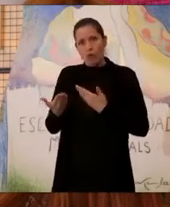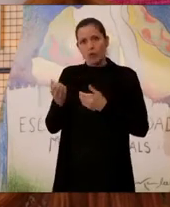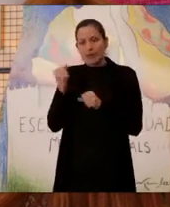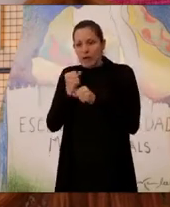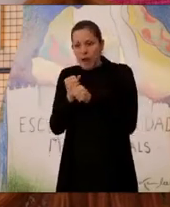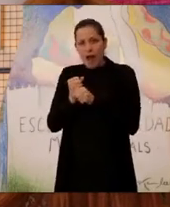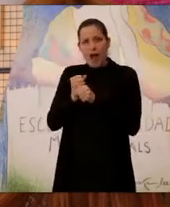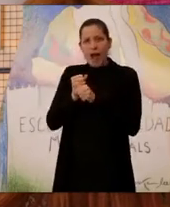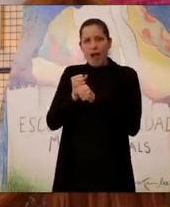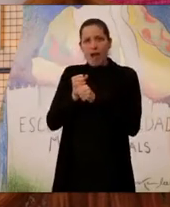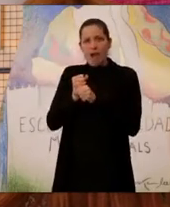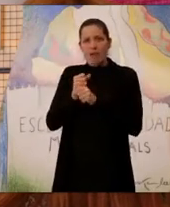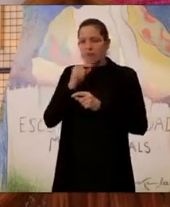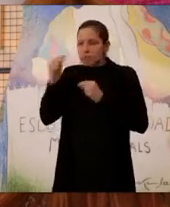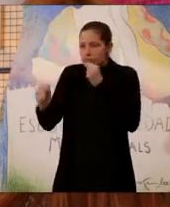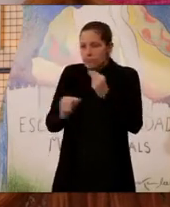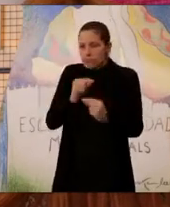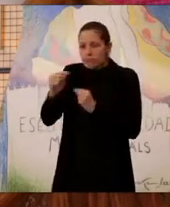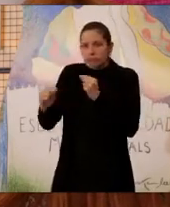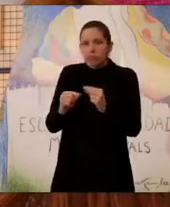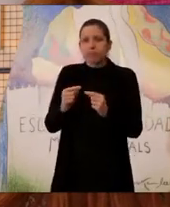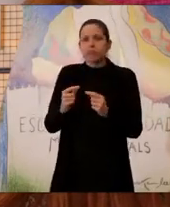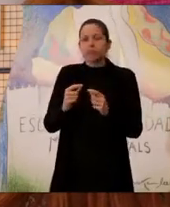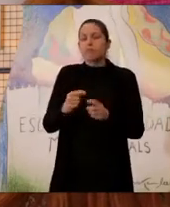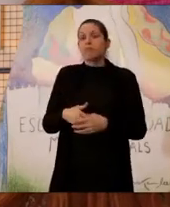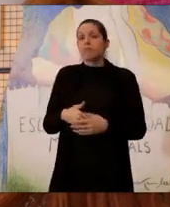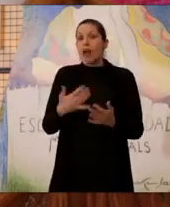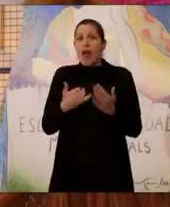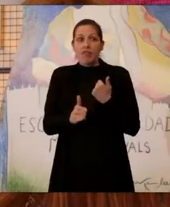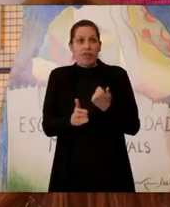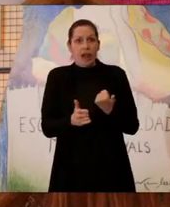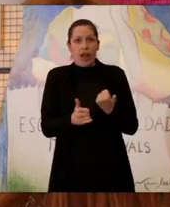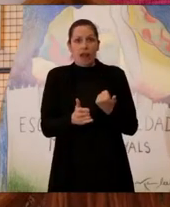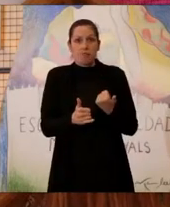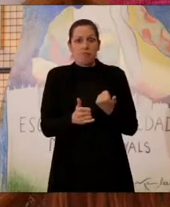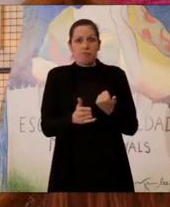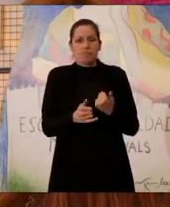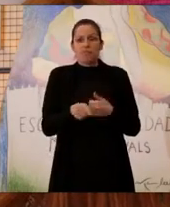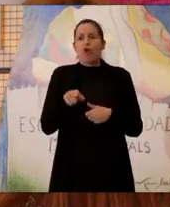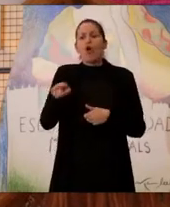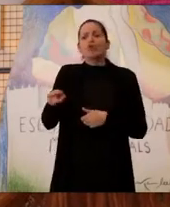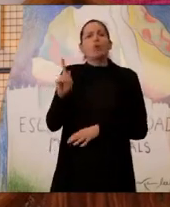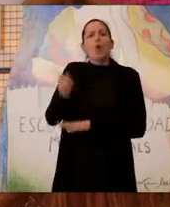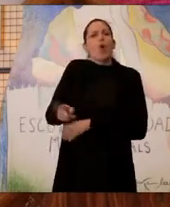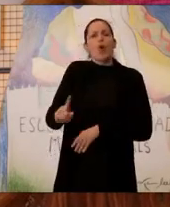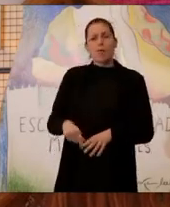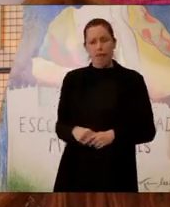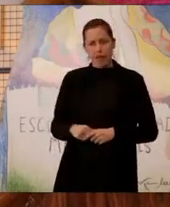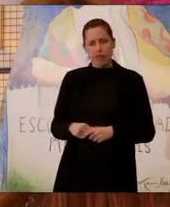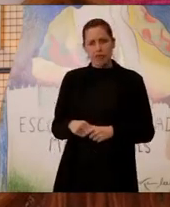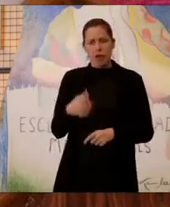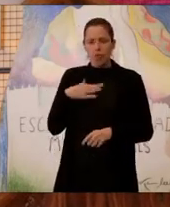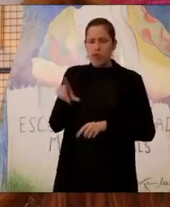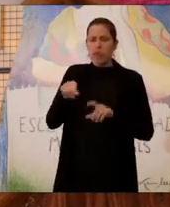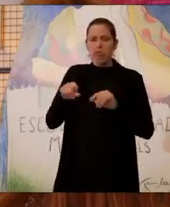pues es que es que total tú no mandas es que total podemos tomar decisiones Bueno